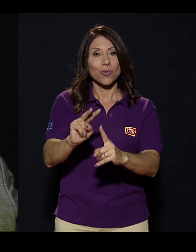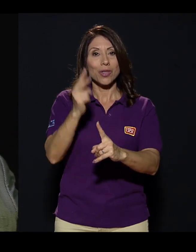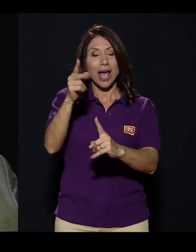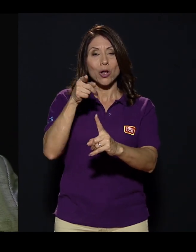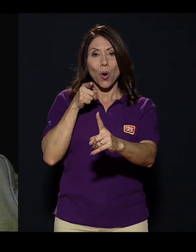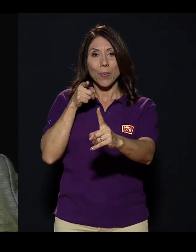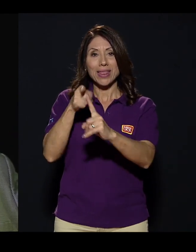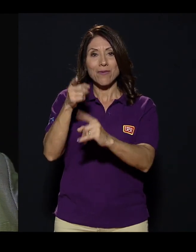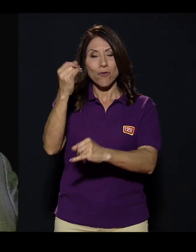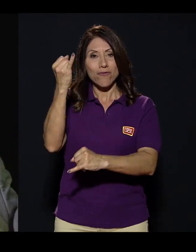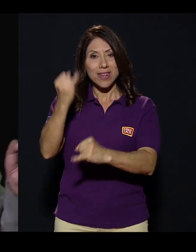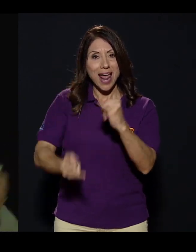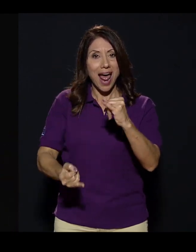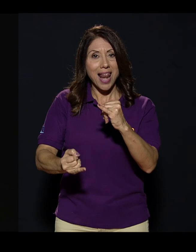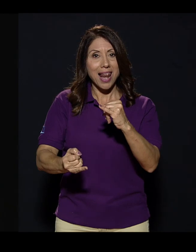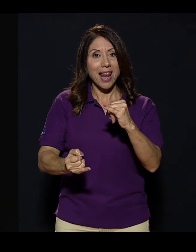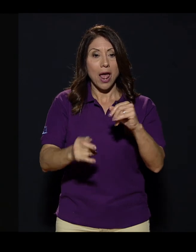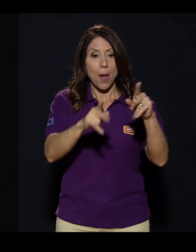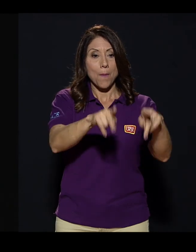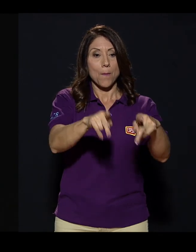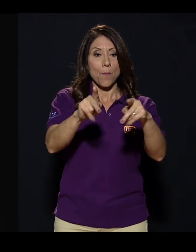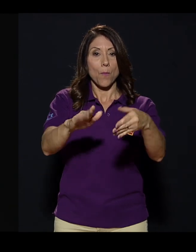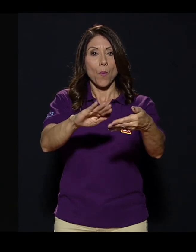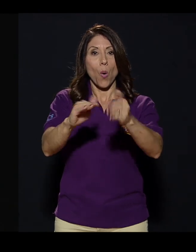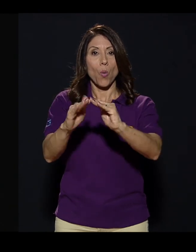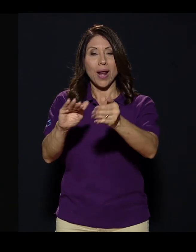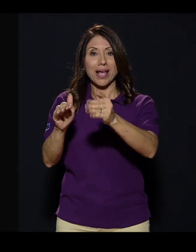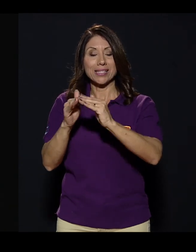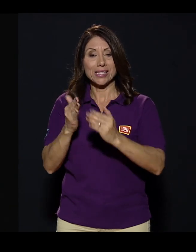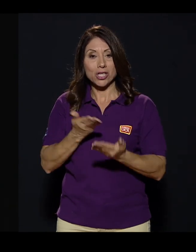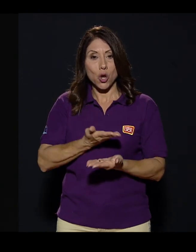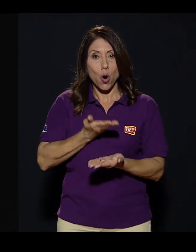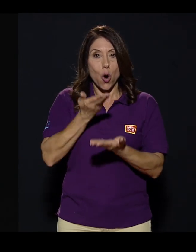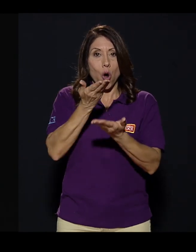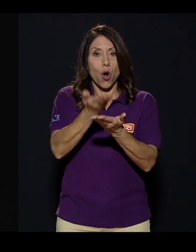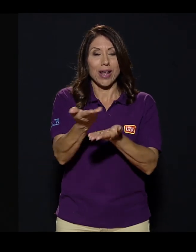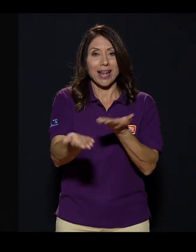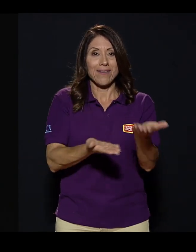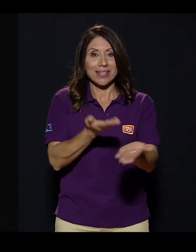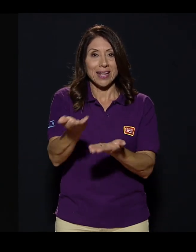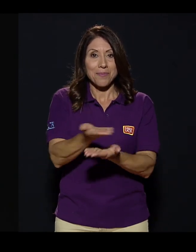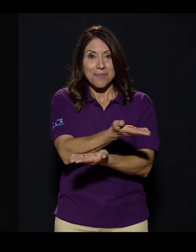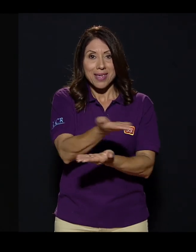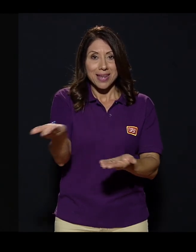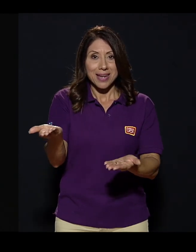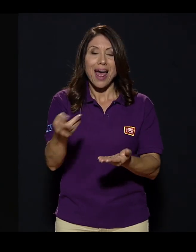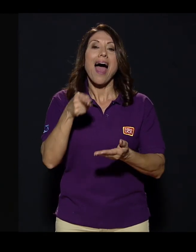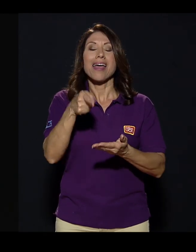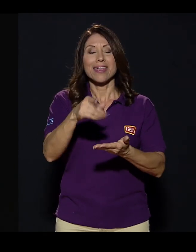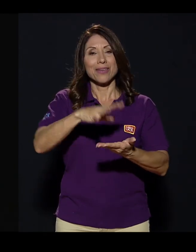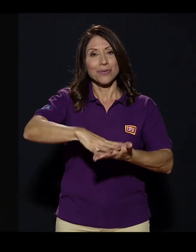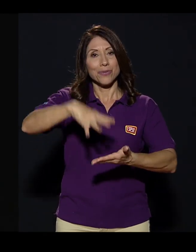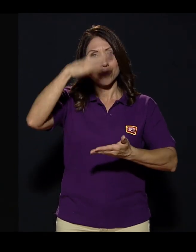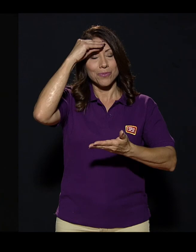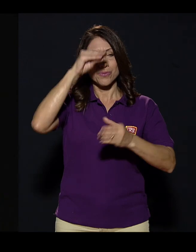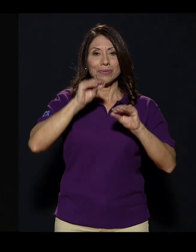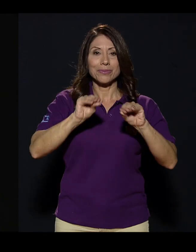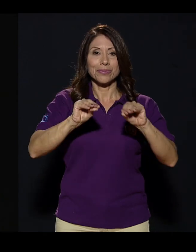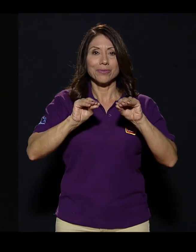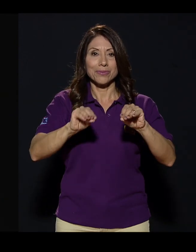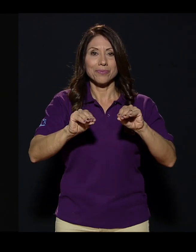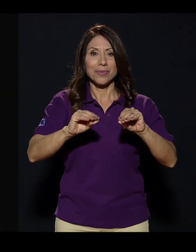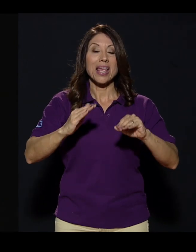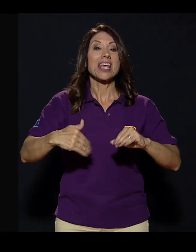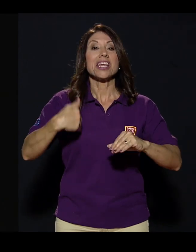las enseñanzas y aprendizaje que después uno aplica en otros proyectos. Los invito entonces para más tarde a